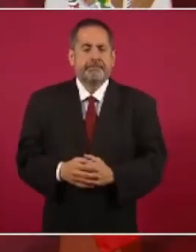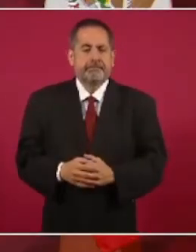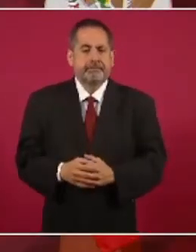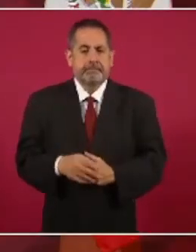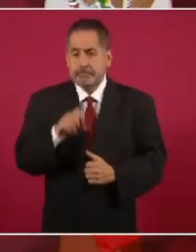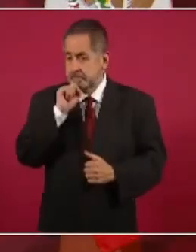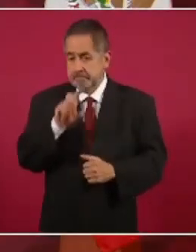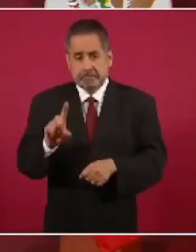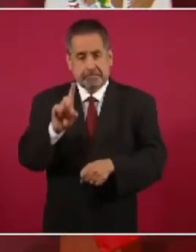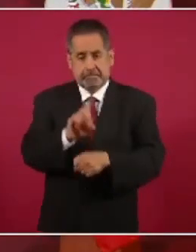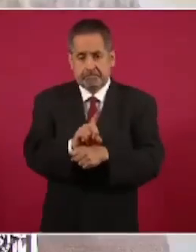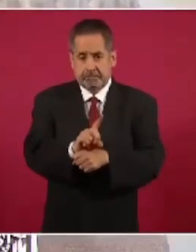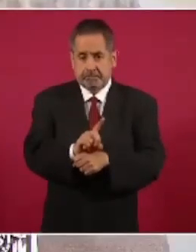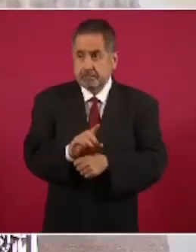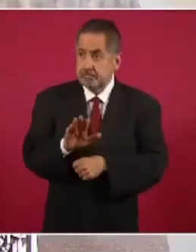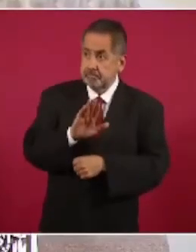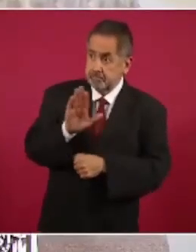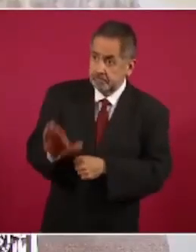mismo día